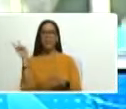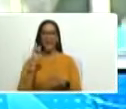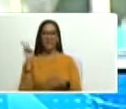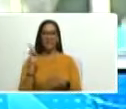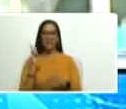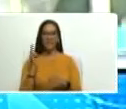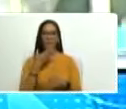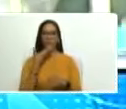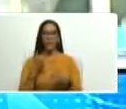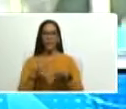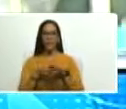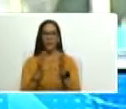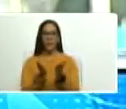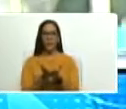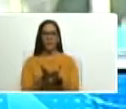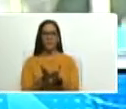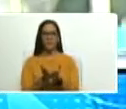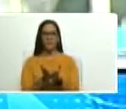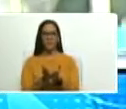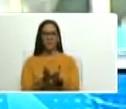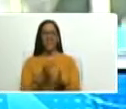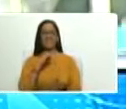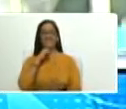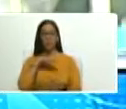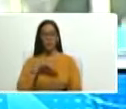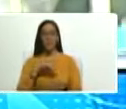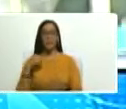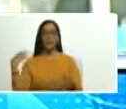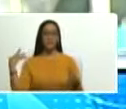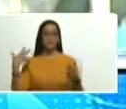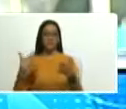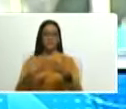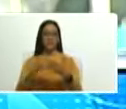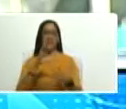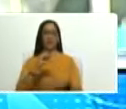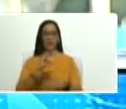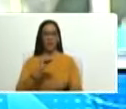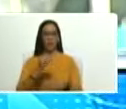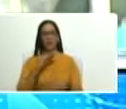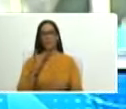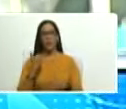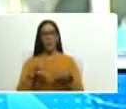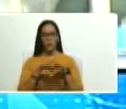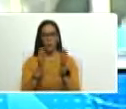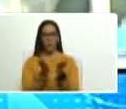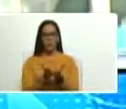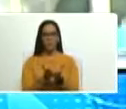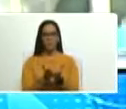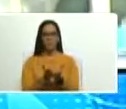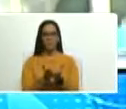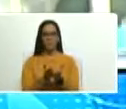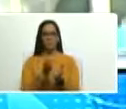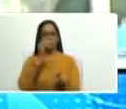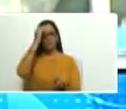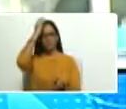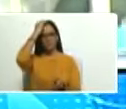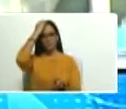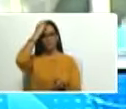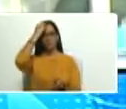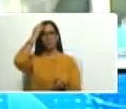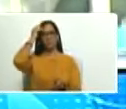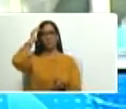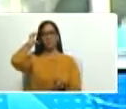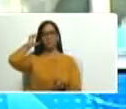venezolano, el mejor del mundo, históricamente hablando, el mejor del mundo, y el chocolate